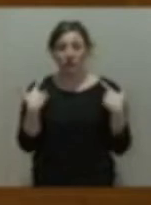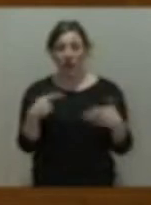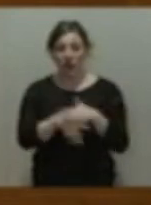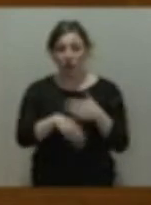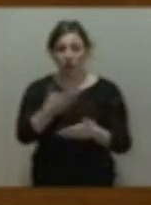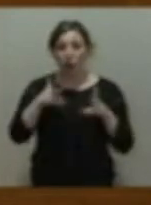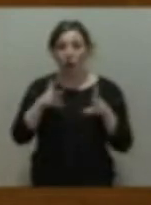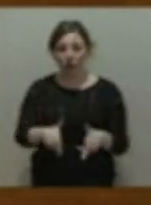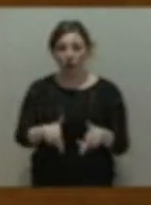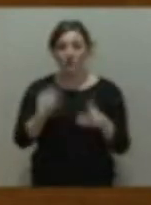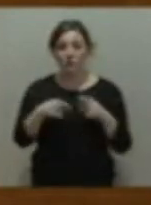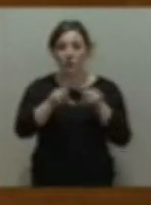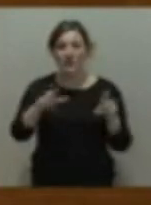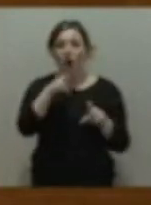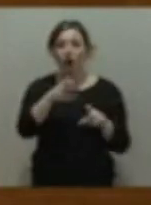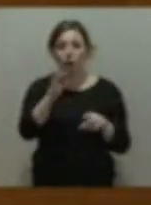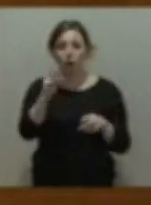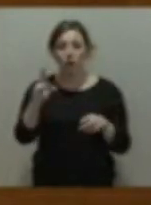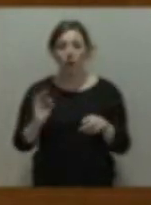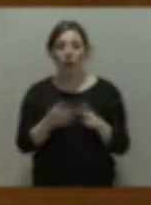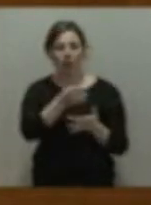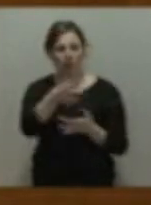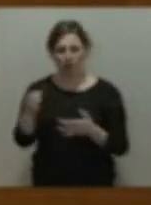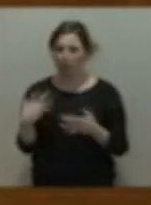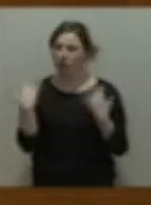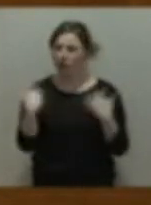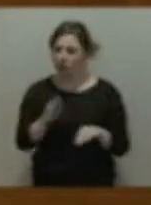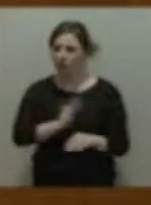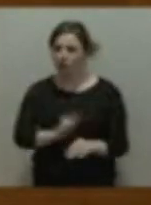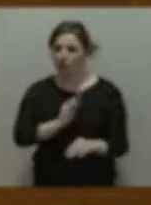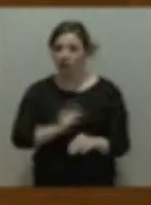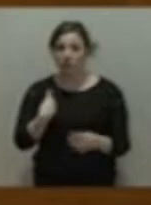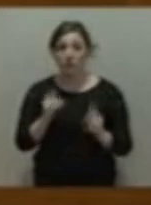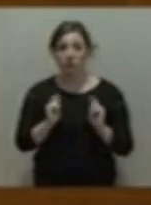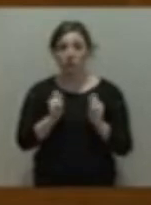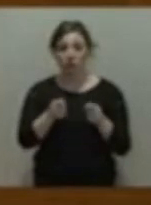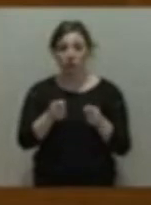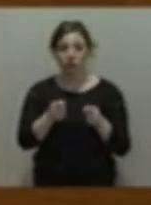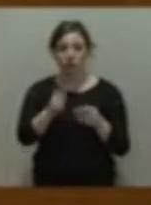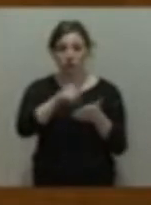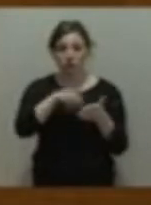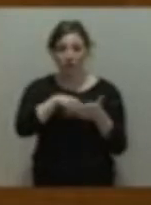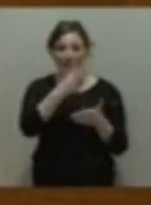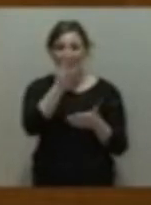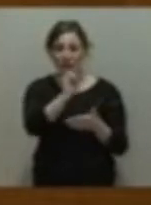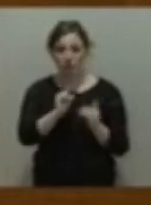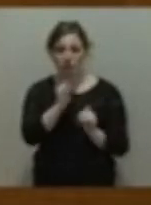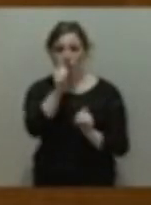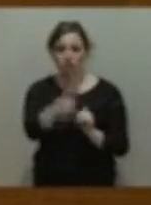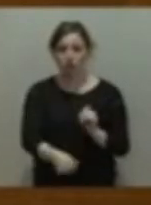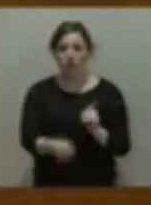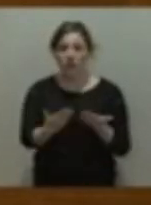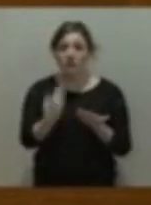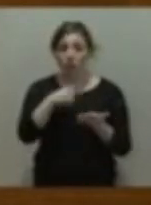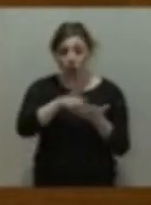del hotel la compañía Otusa con una importante deuda económica reconocida. No obstante, se le concedió un arrendamiento por 30 años. En el contrato de arrendamiento